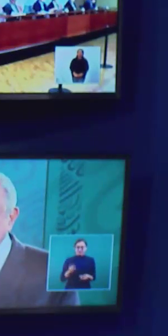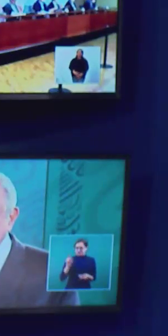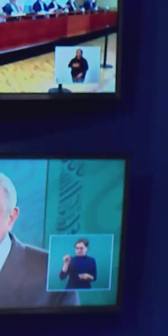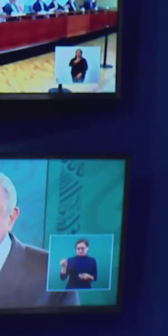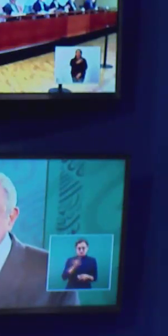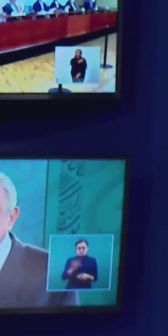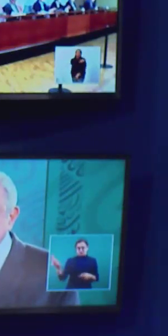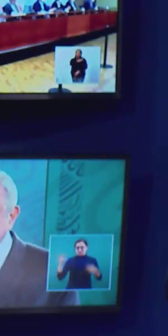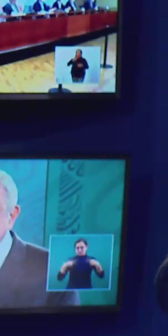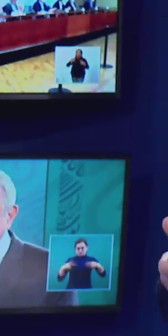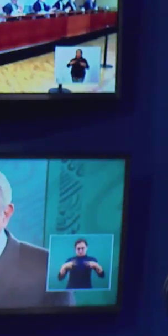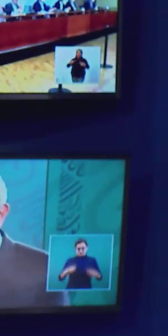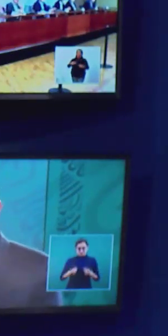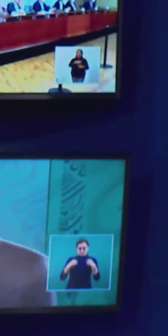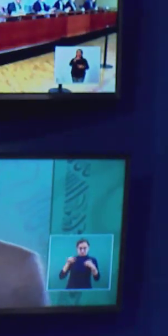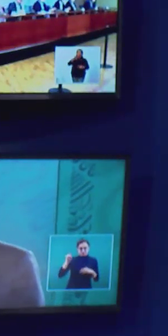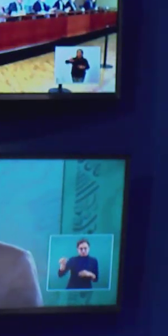nada,